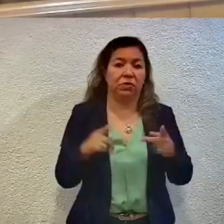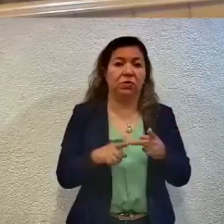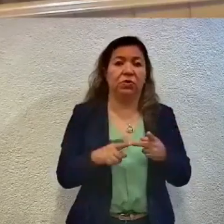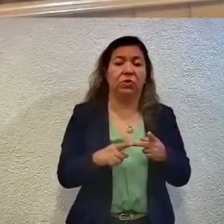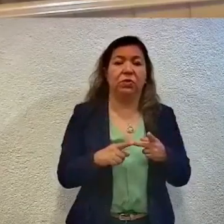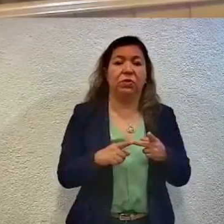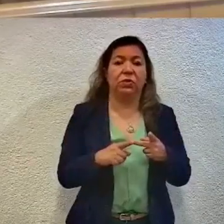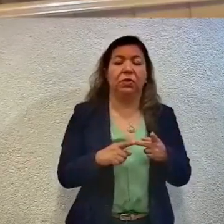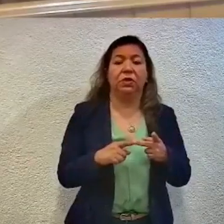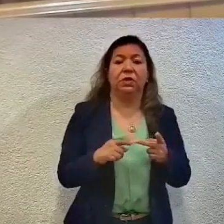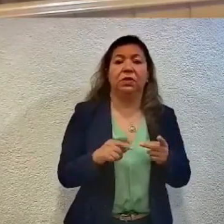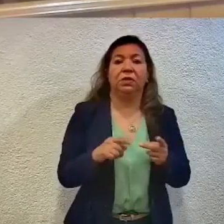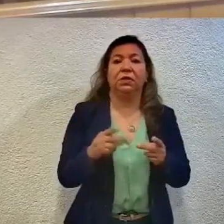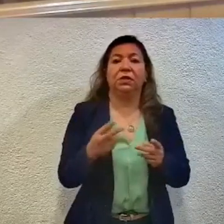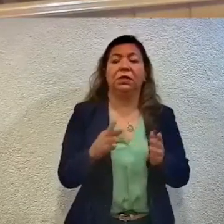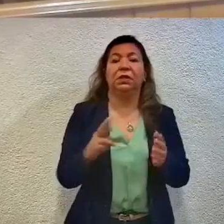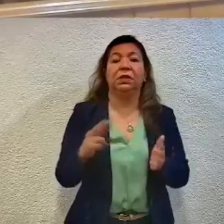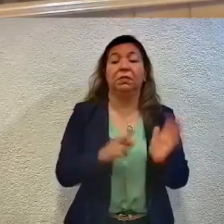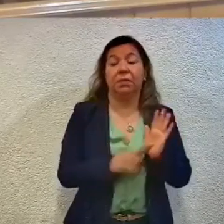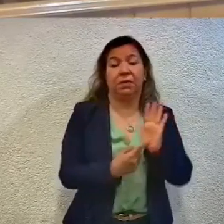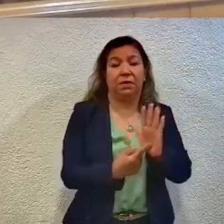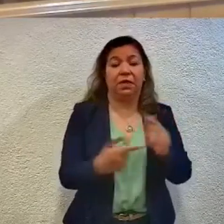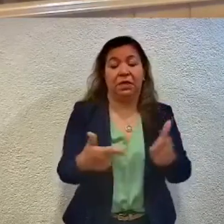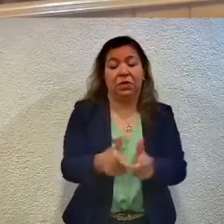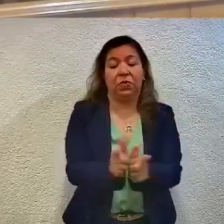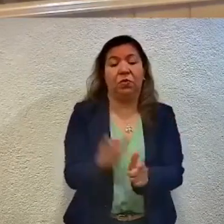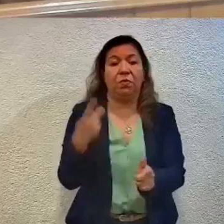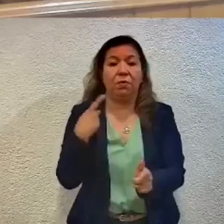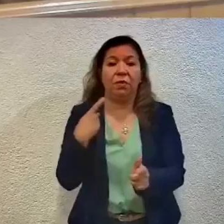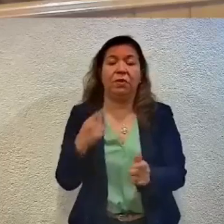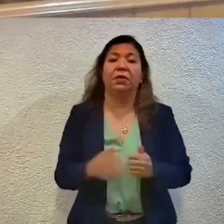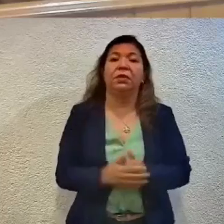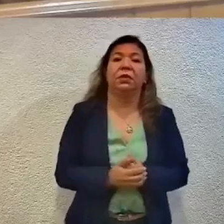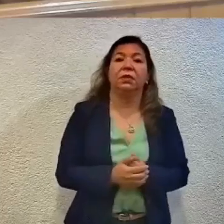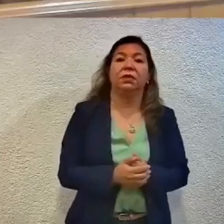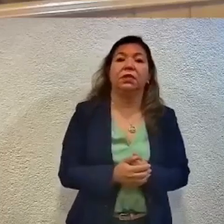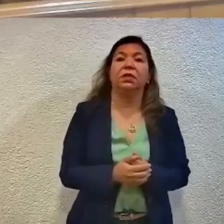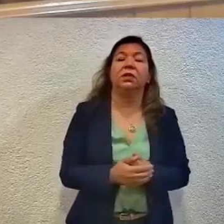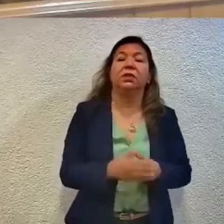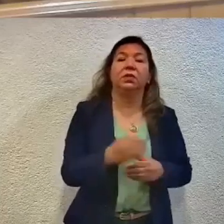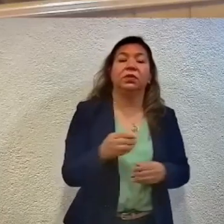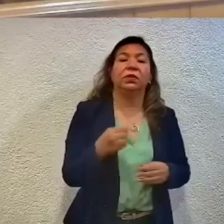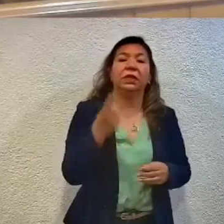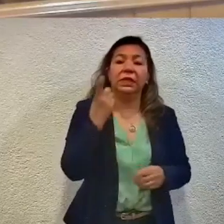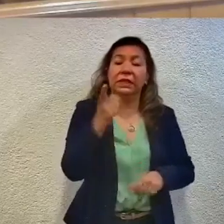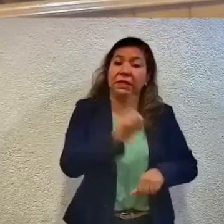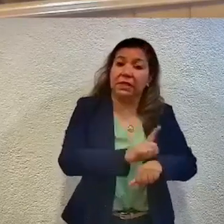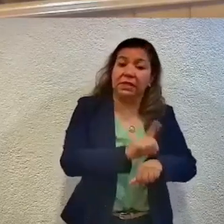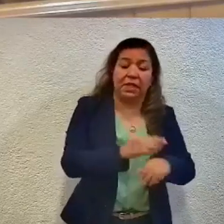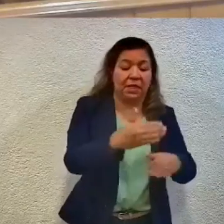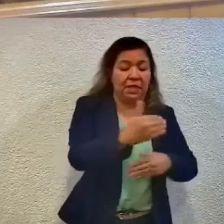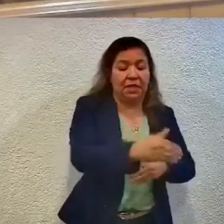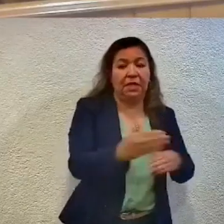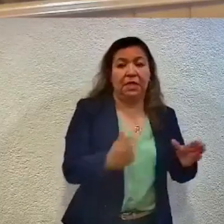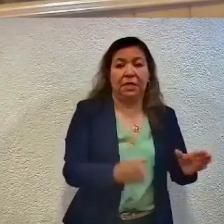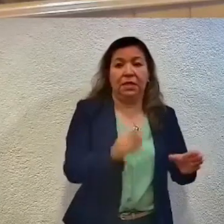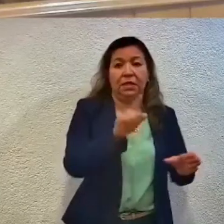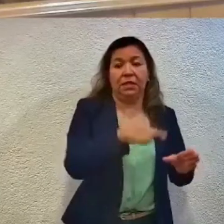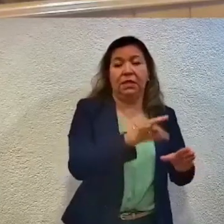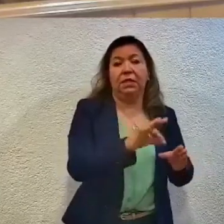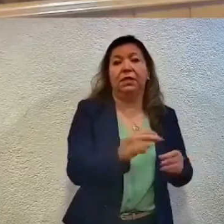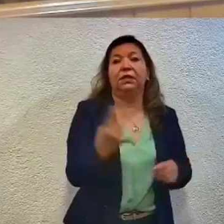día de la jornada electoral, la ciudadana América Alexia Reina Hernández, fungió como segunda escrutadora en la